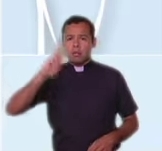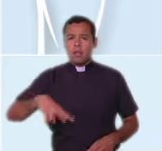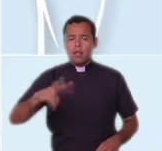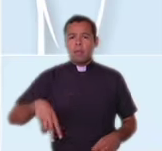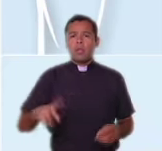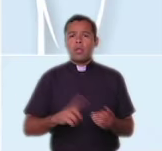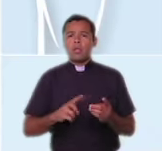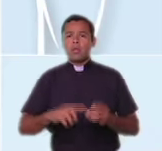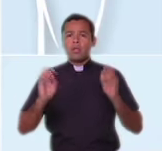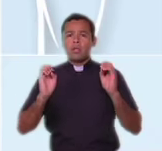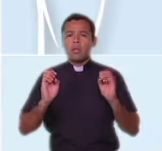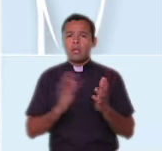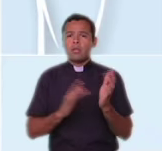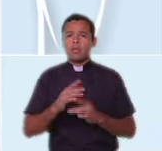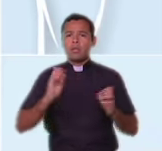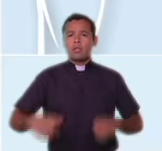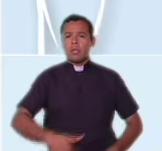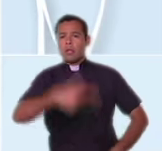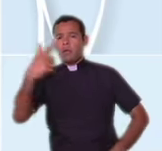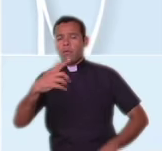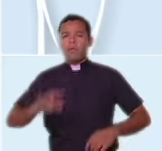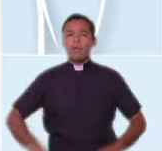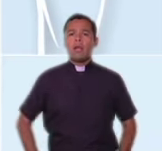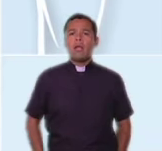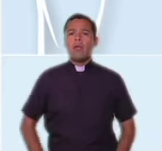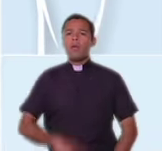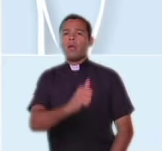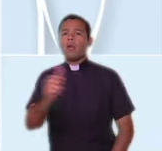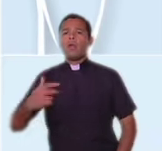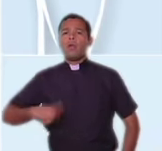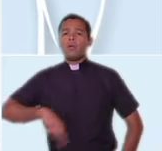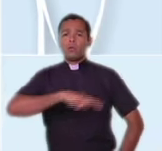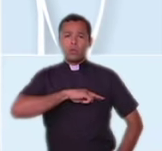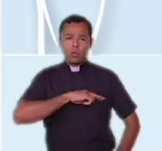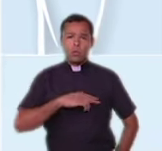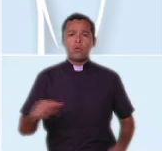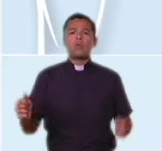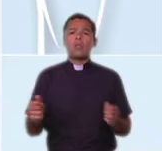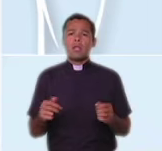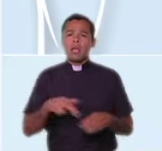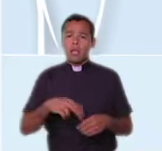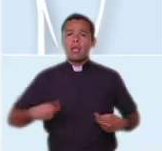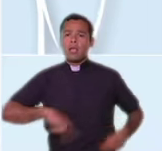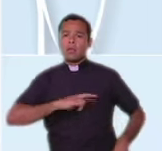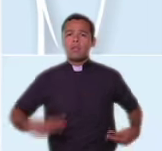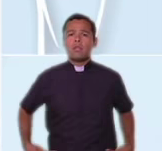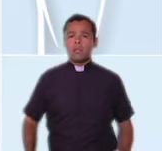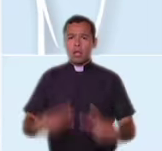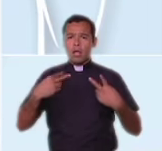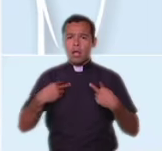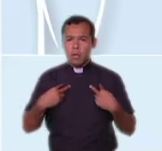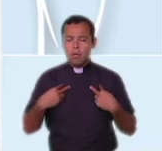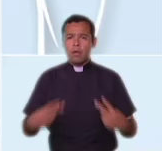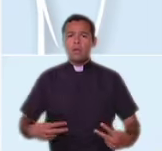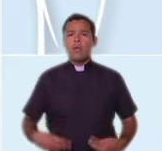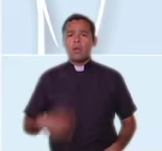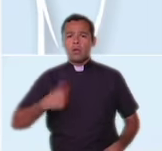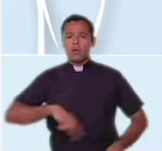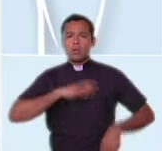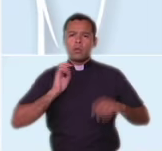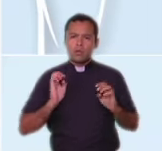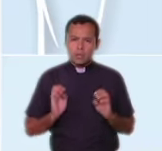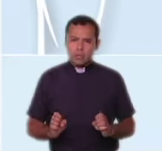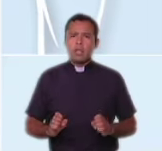realmente va a vivir la glorificación Jesús. Cada uno de nosotros, en nuestro diario vivir, debemos de ser